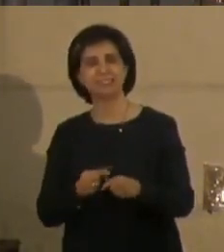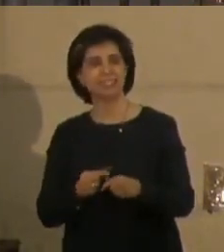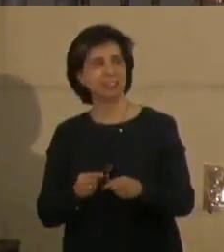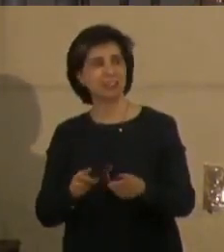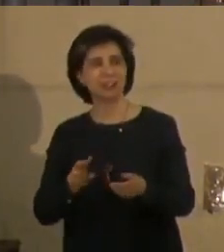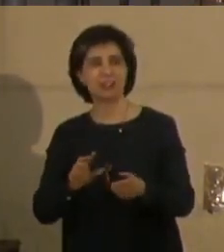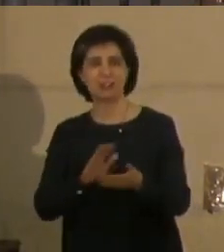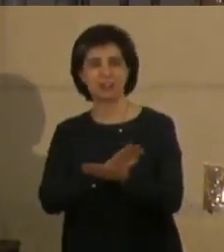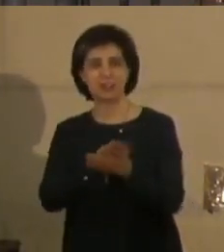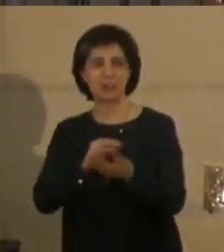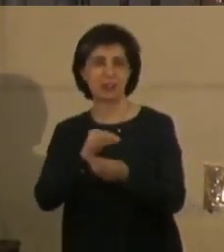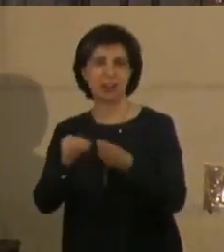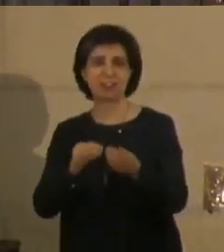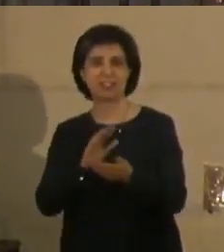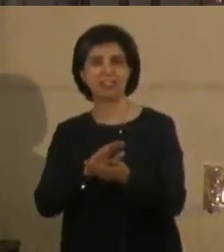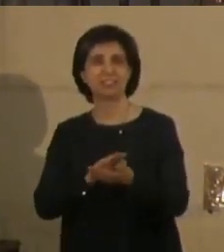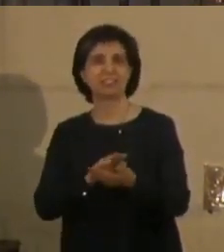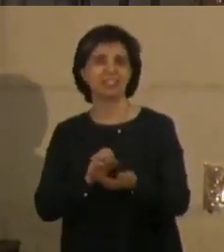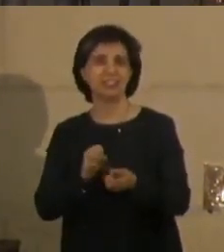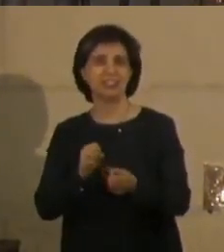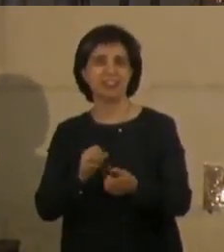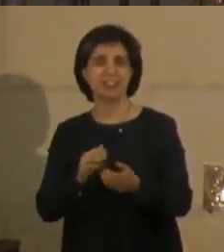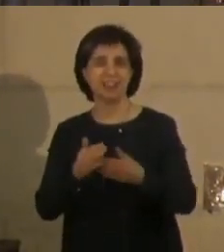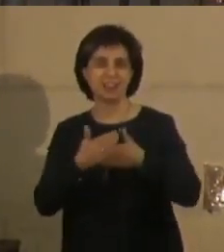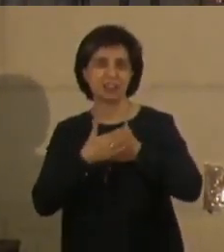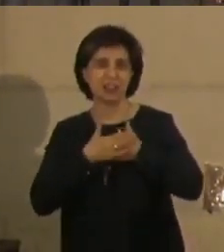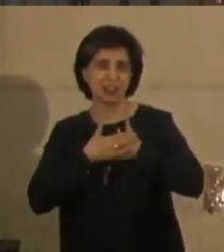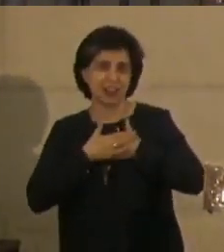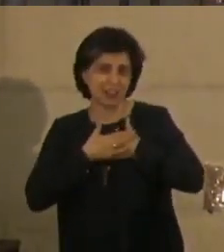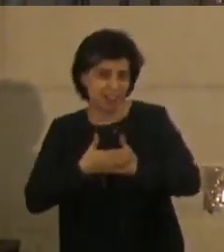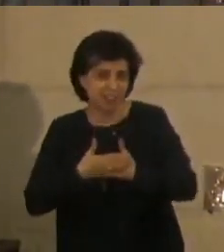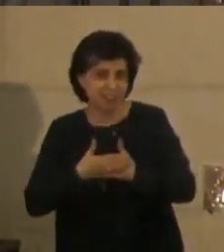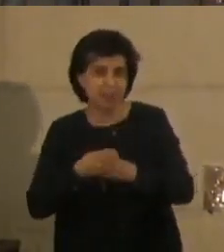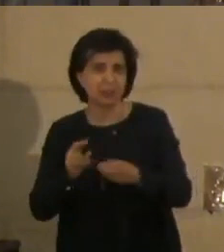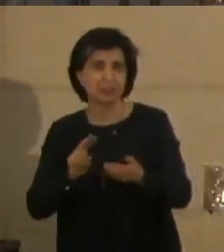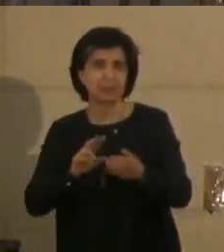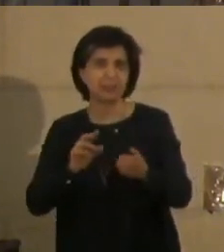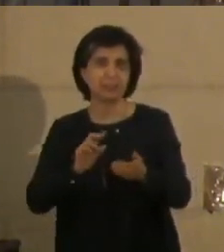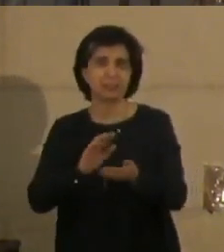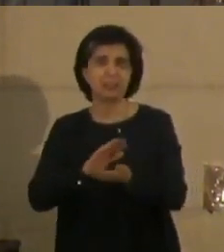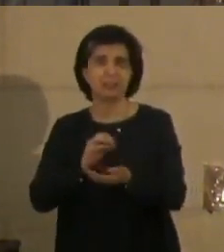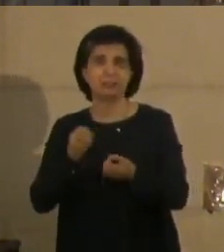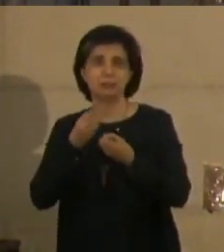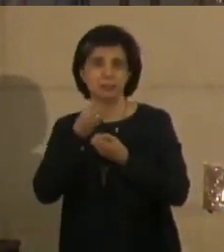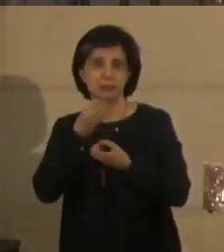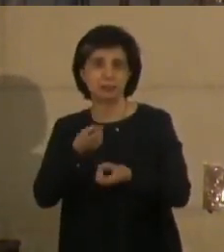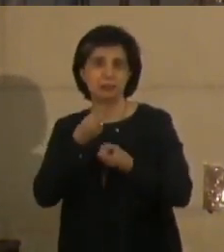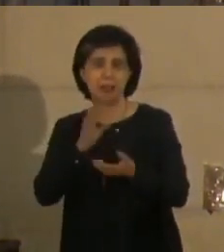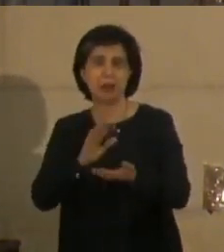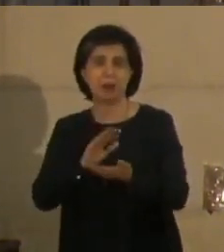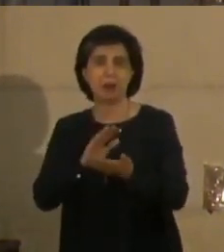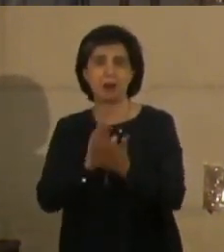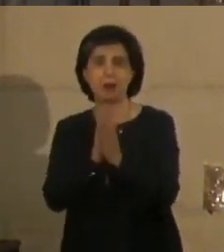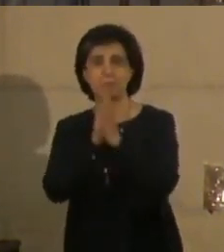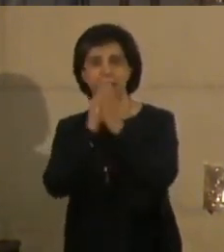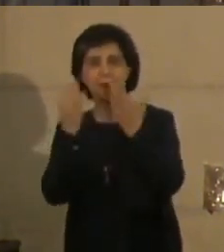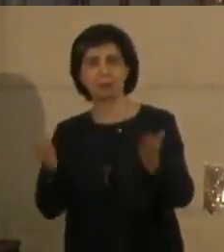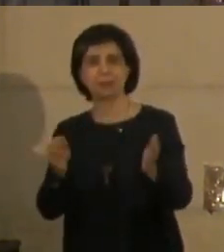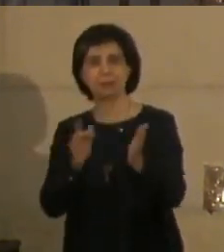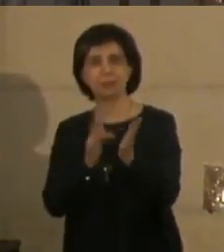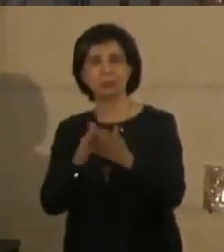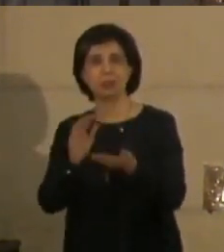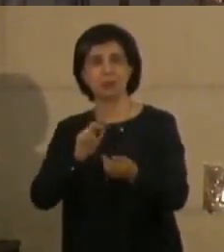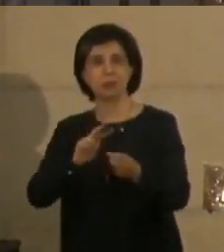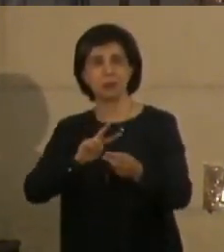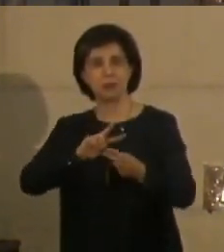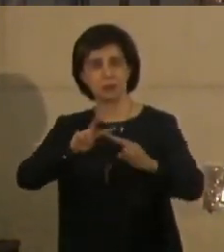que nos haces esa caridad de poder transmitir la palabra de Dios y la celebración con el